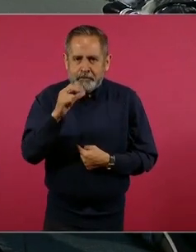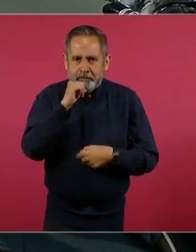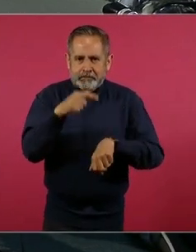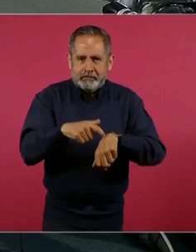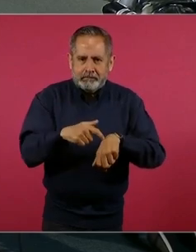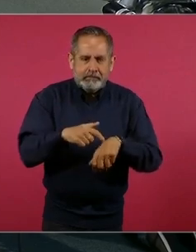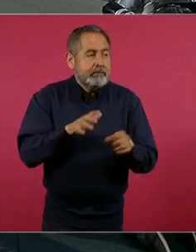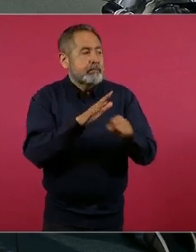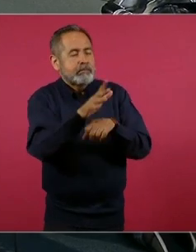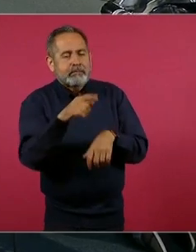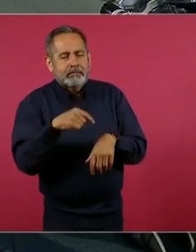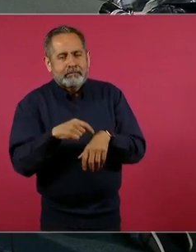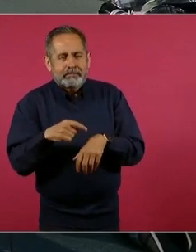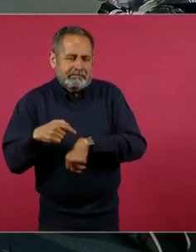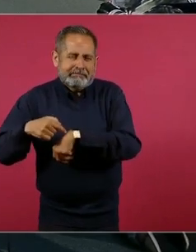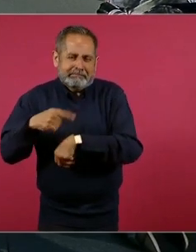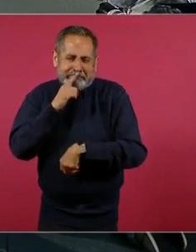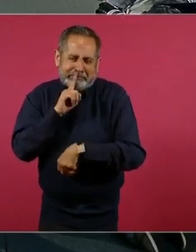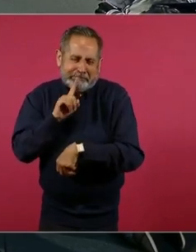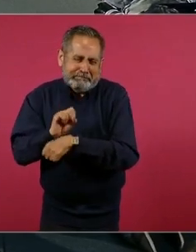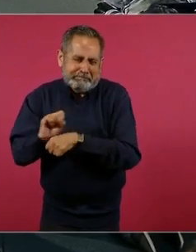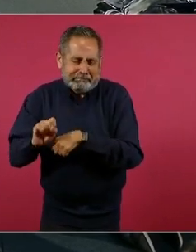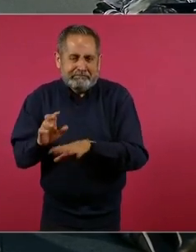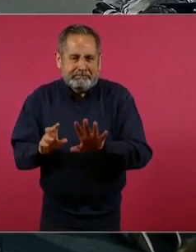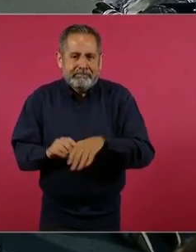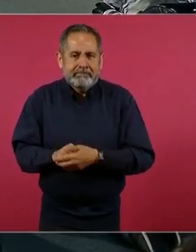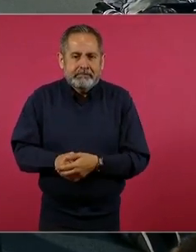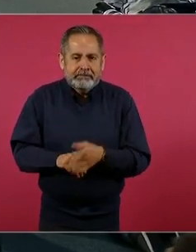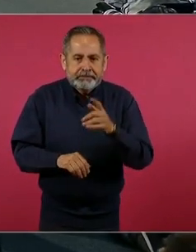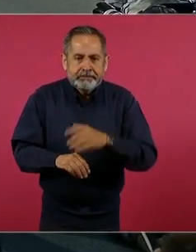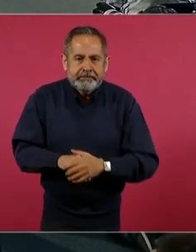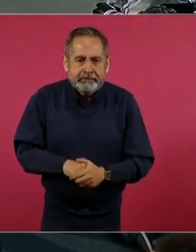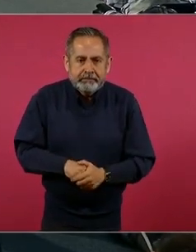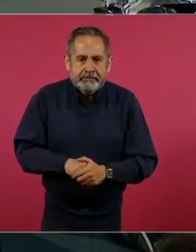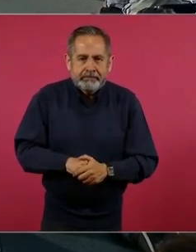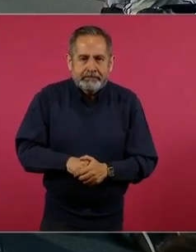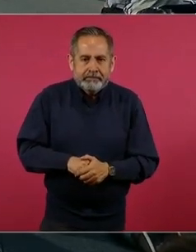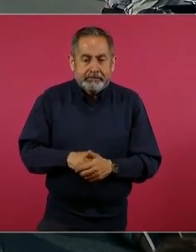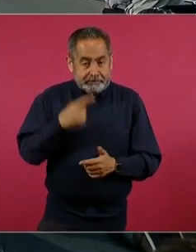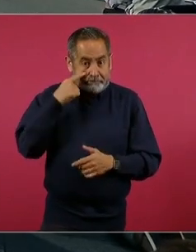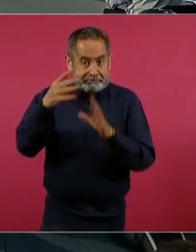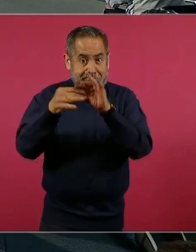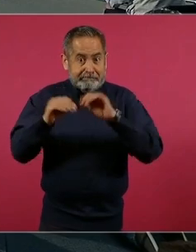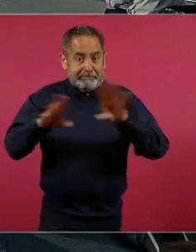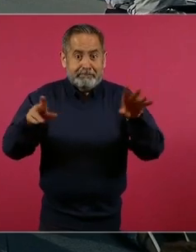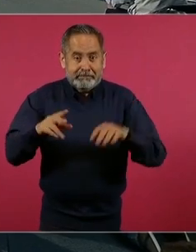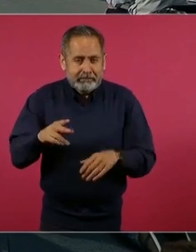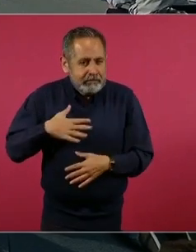tampoco voy a decir qué marca es esta, porque, pero esta sí, no falla. Mire,